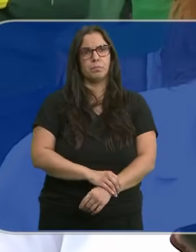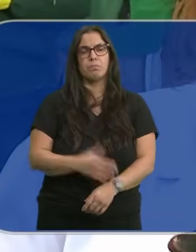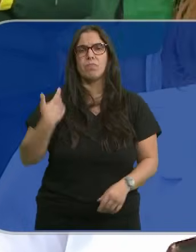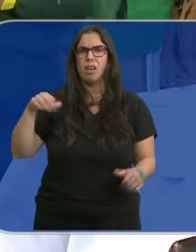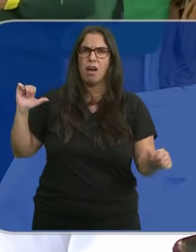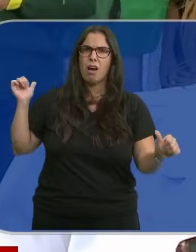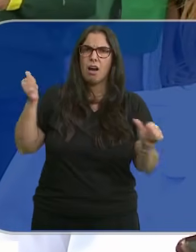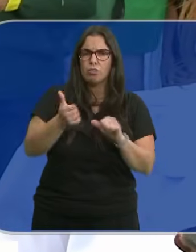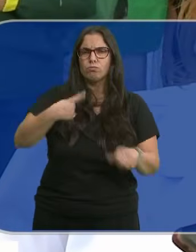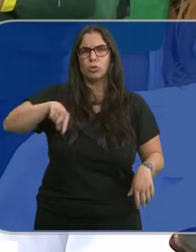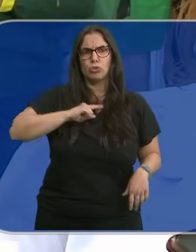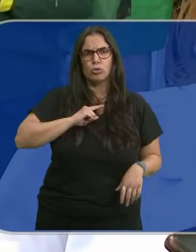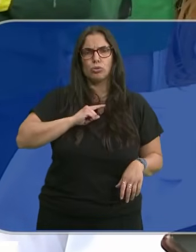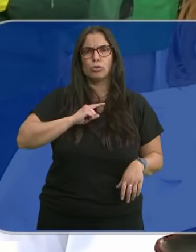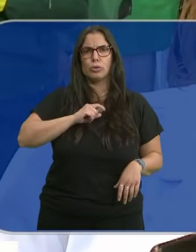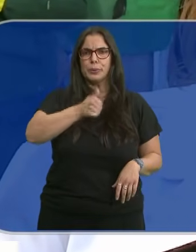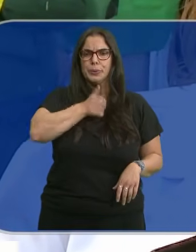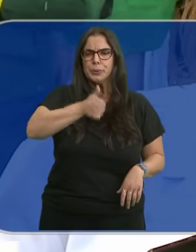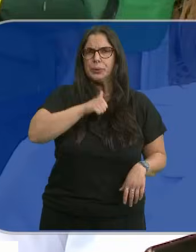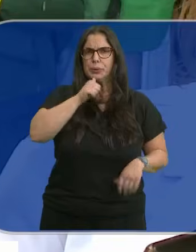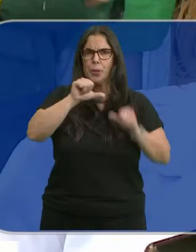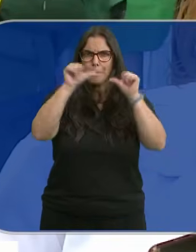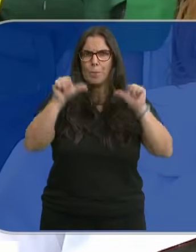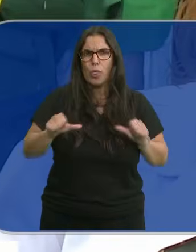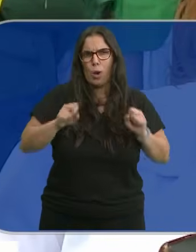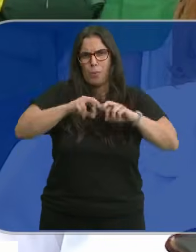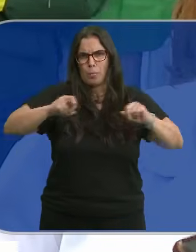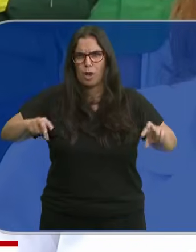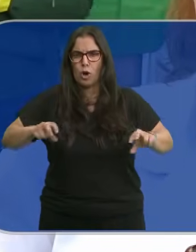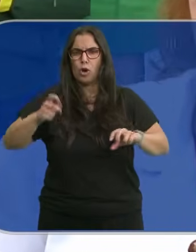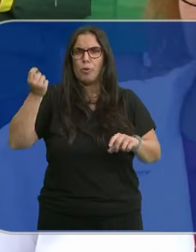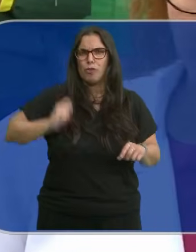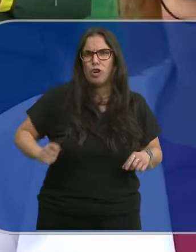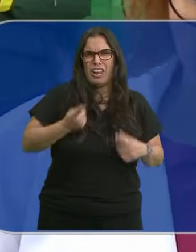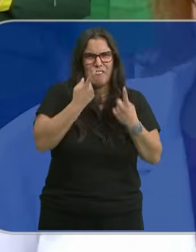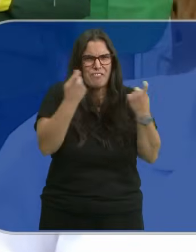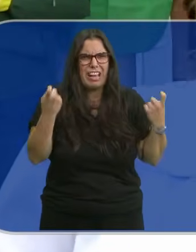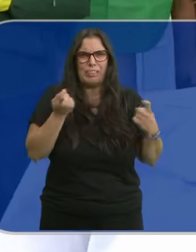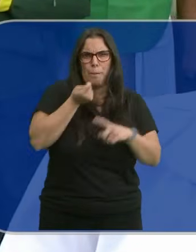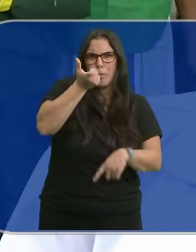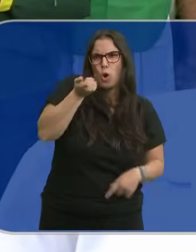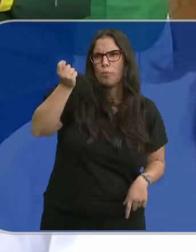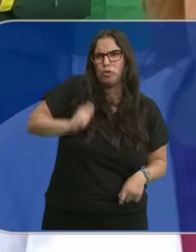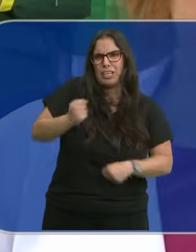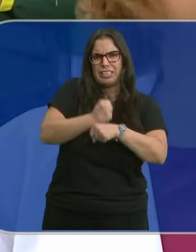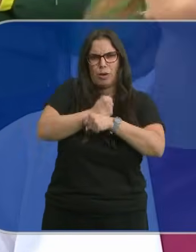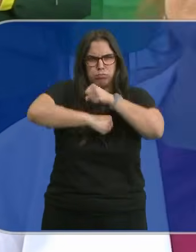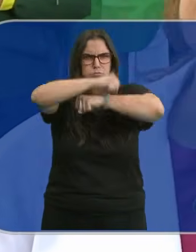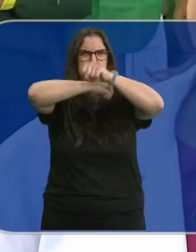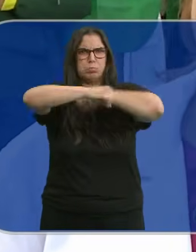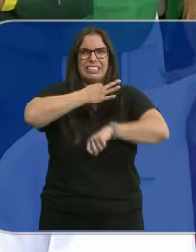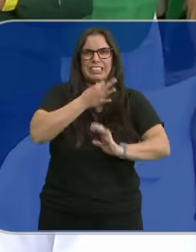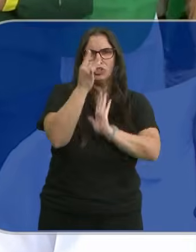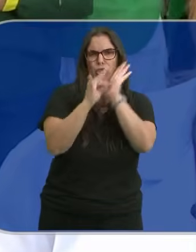Llevamos años sosteniendo un modelo cada vez más tensionado, con plantillas infradotadas y profesionales sobrecargados,